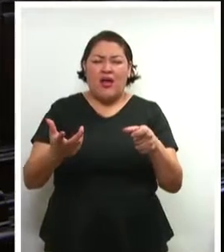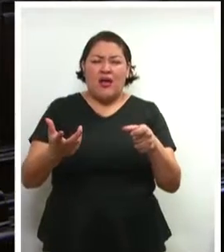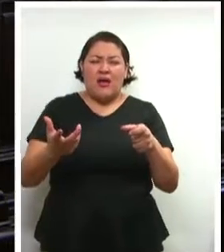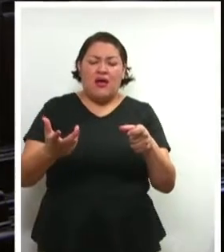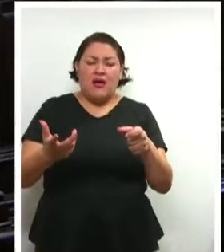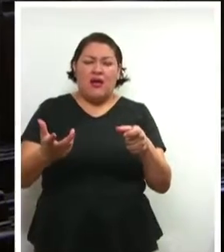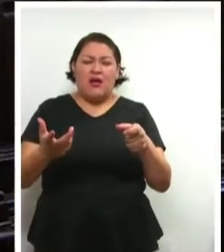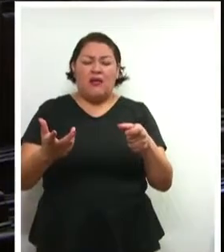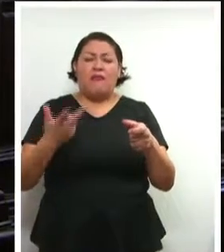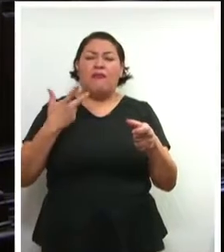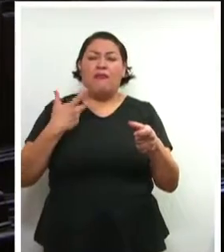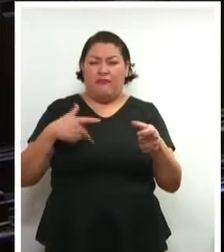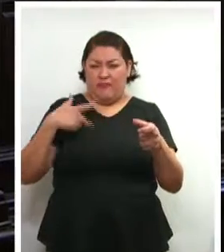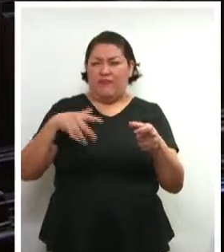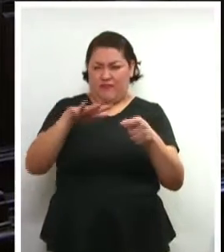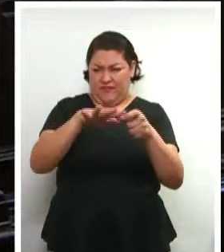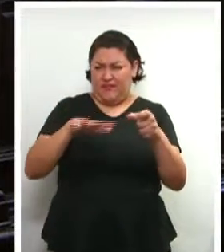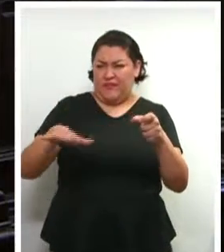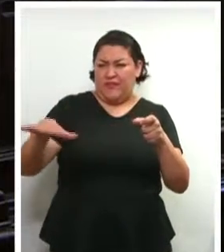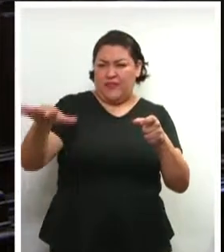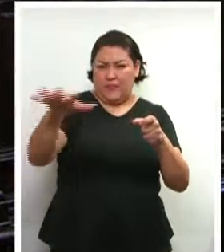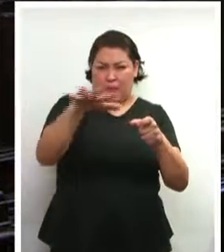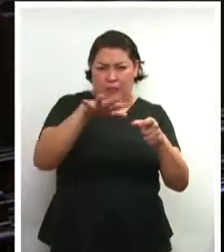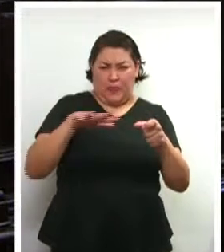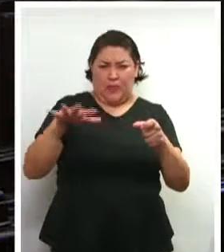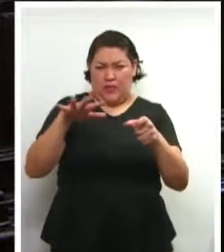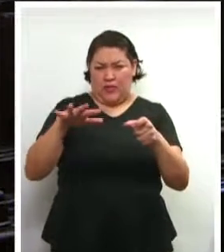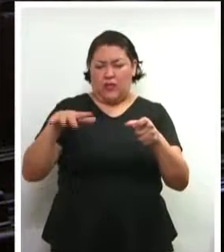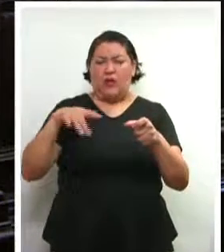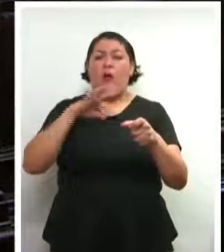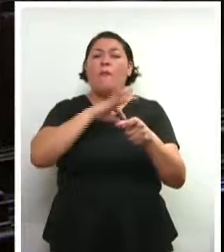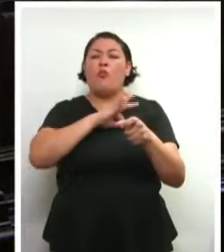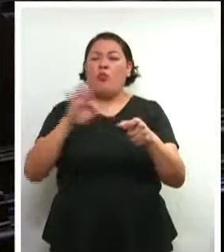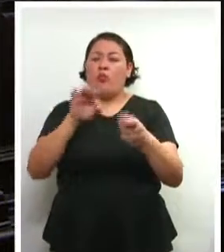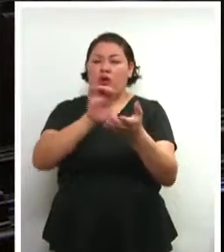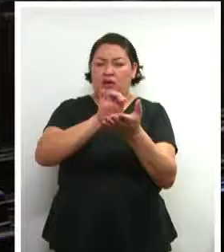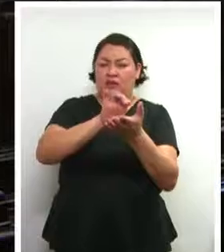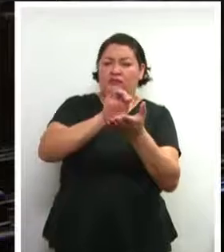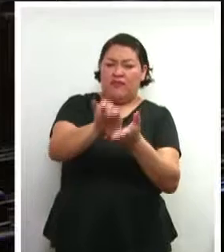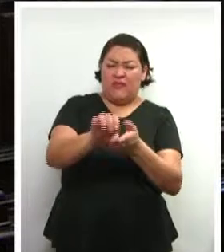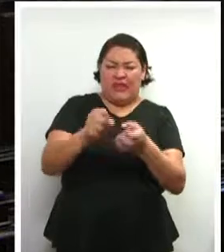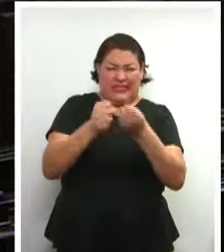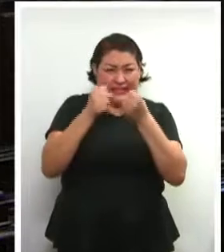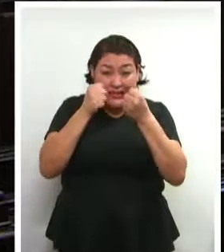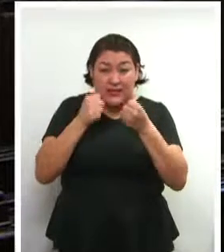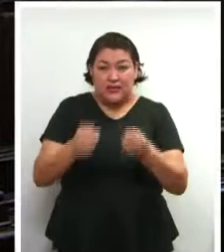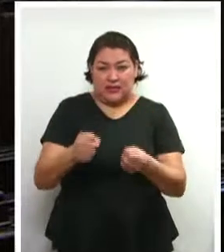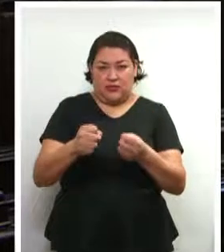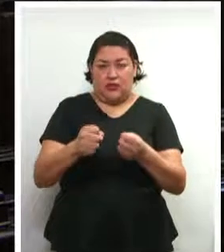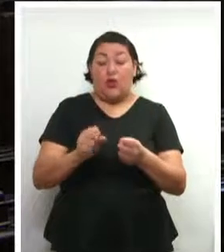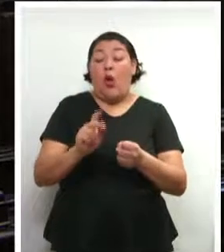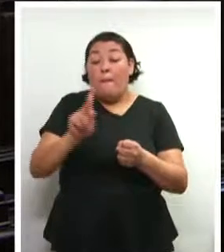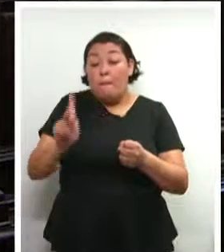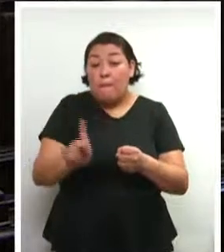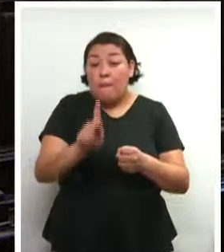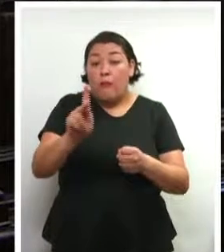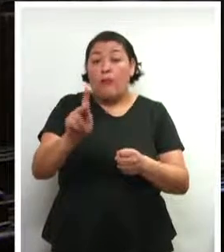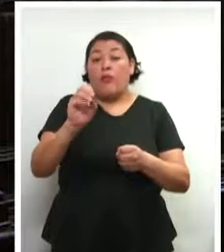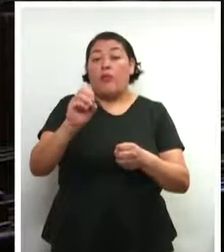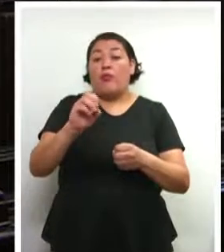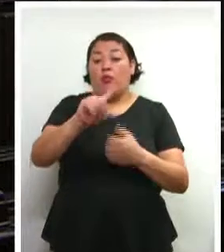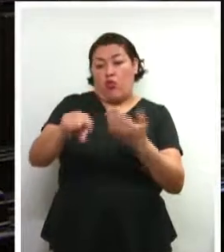se garantice constitucionalmente la inversión pública en las colonias, pueblos o barrios de la